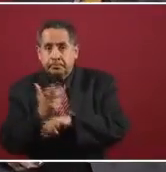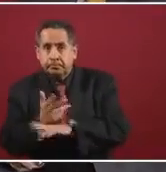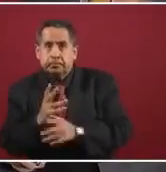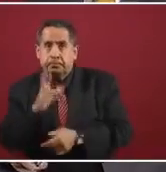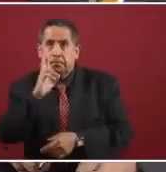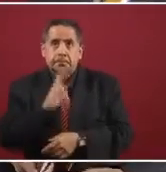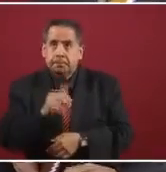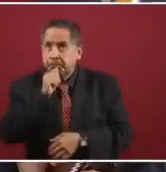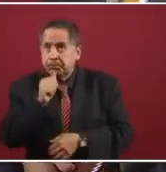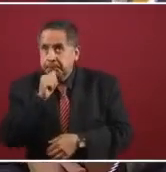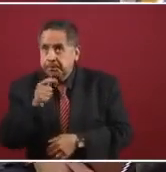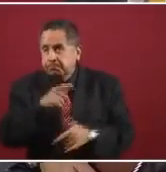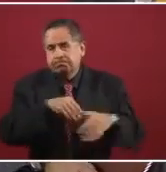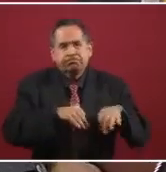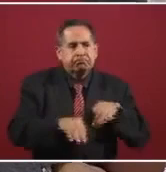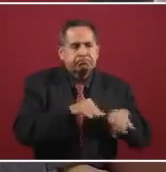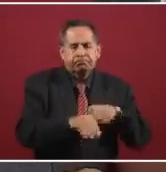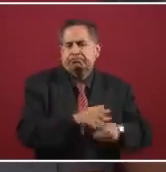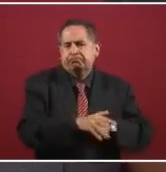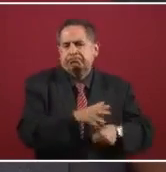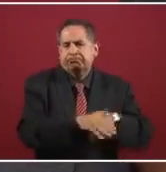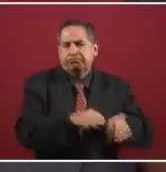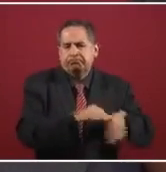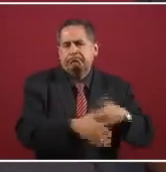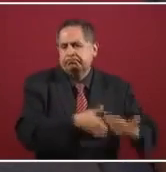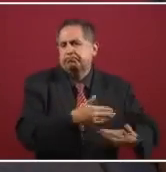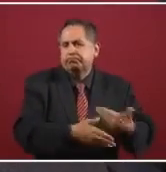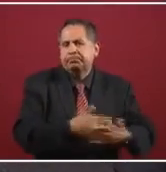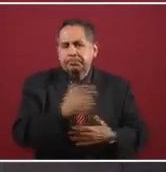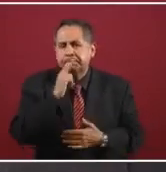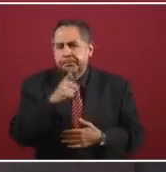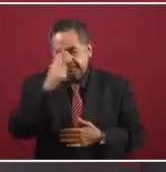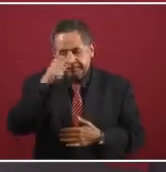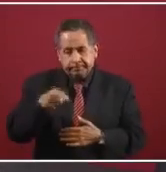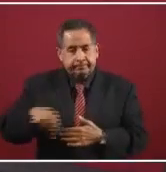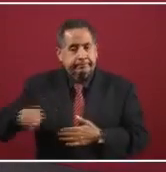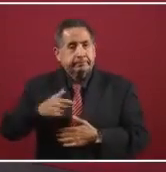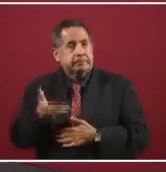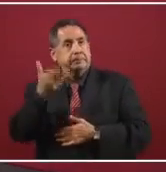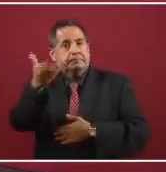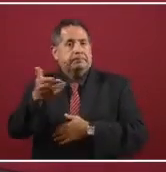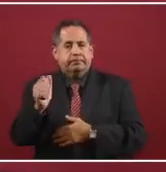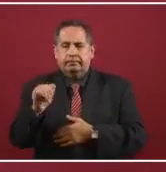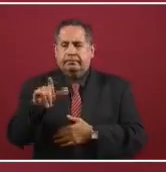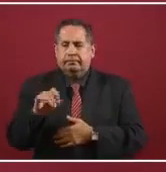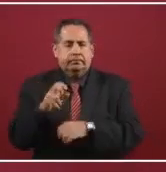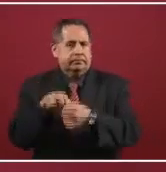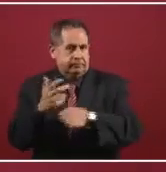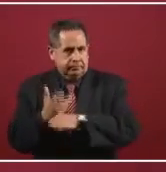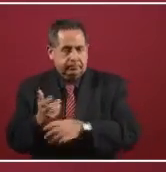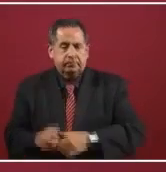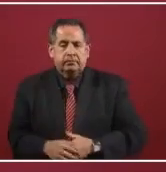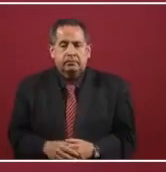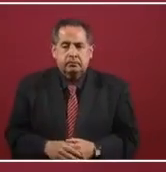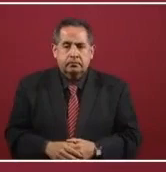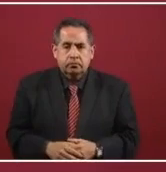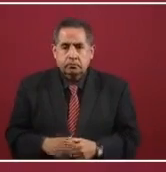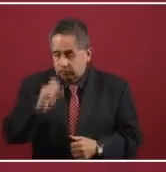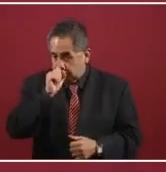esperan la resolución de asilo que están solicitando en Estados Unidos. También en el